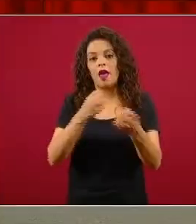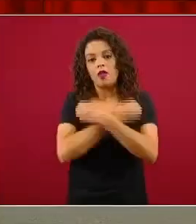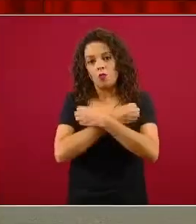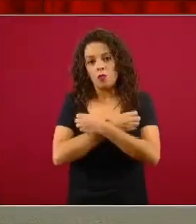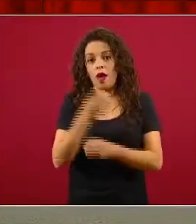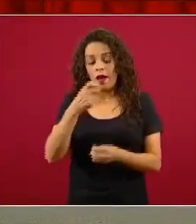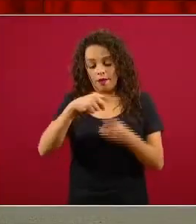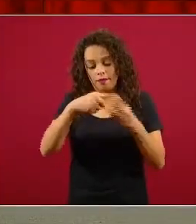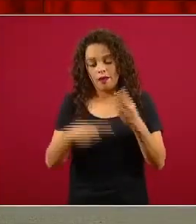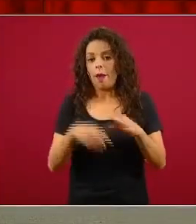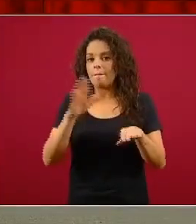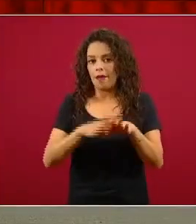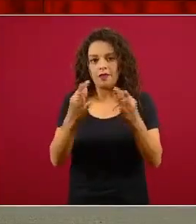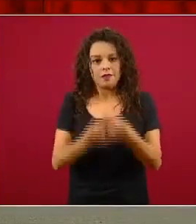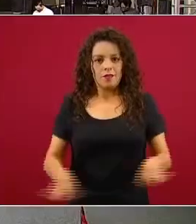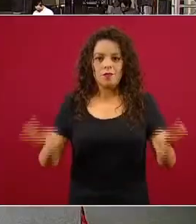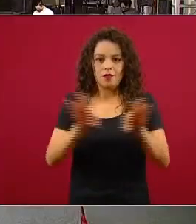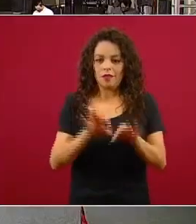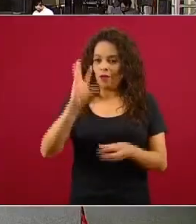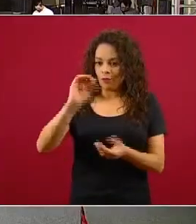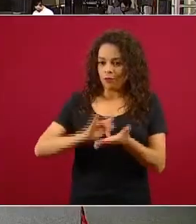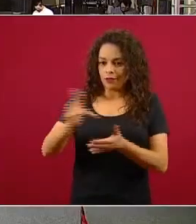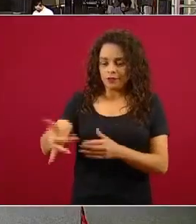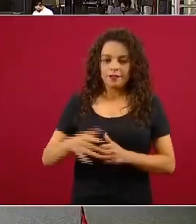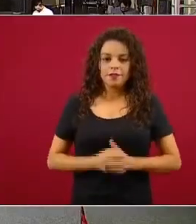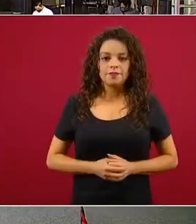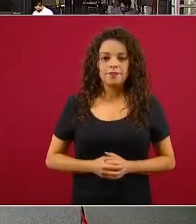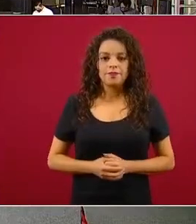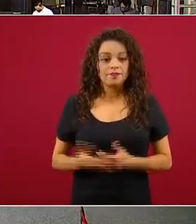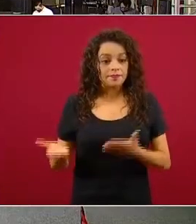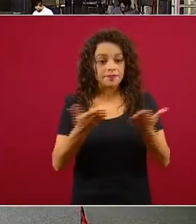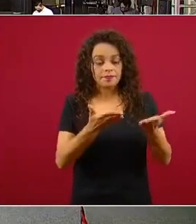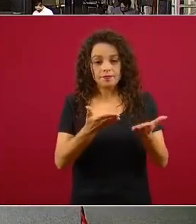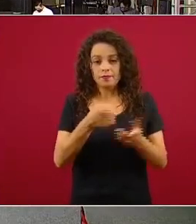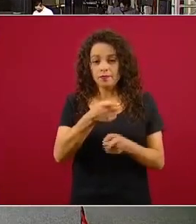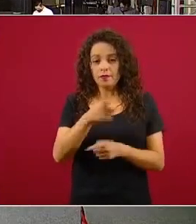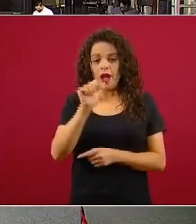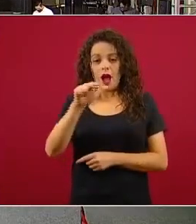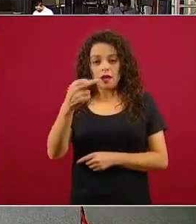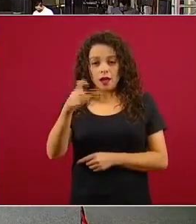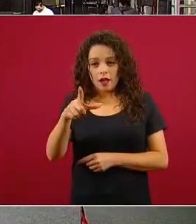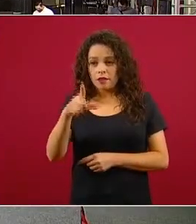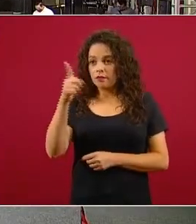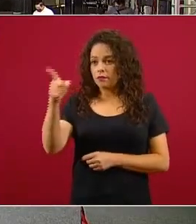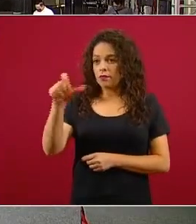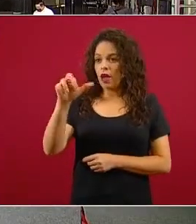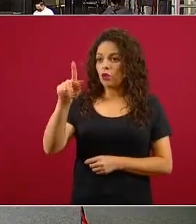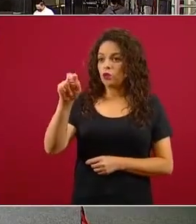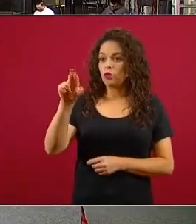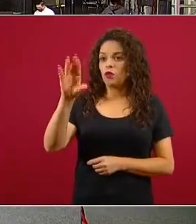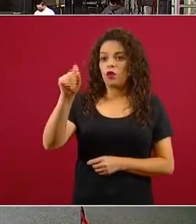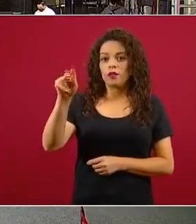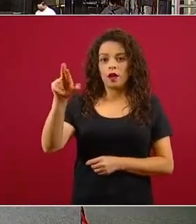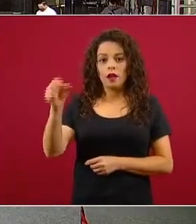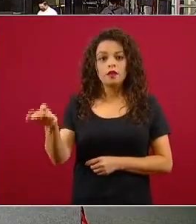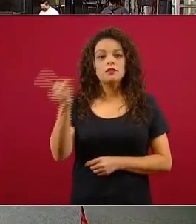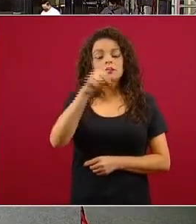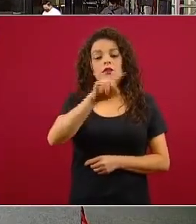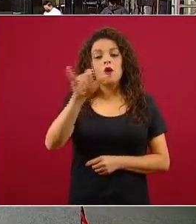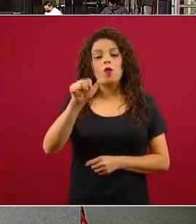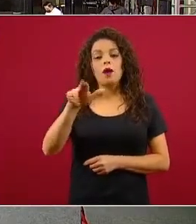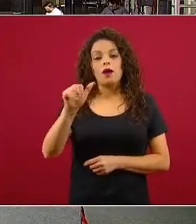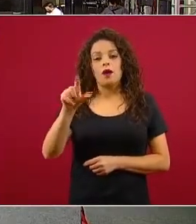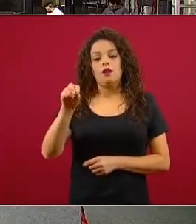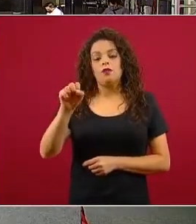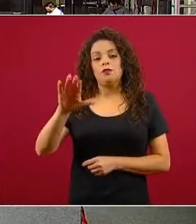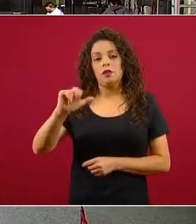Gracias. Muchas gracias. Estaba Ángel y Arturo Contreras. Usted, Juan Carlos Machorro.